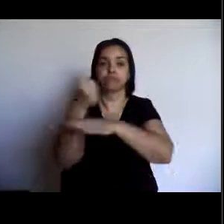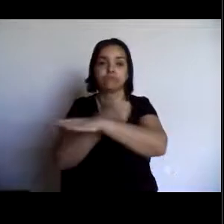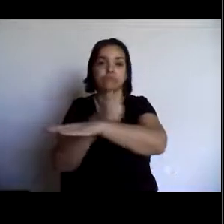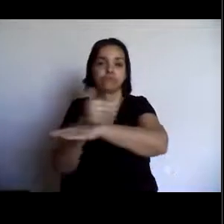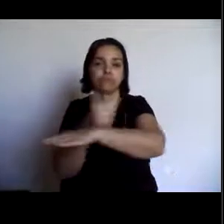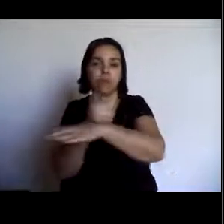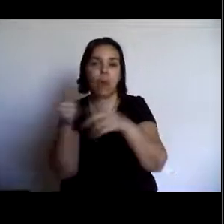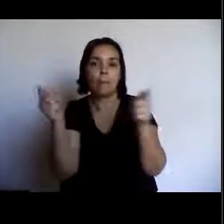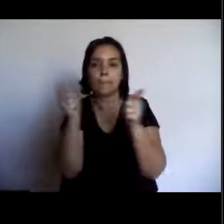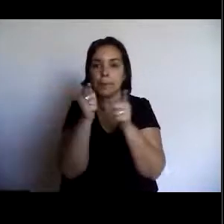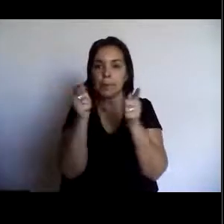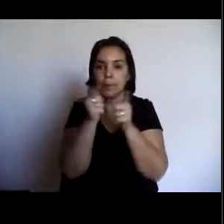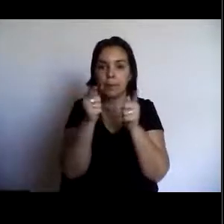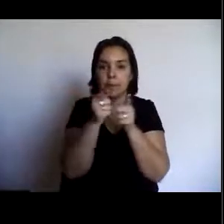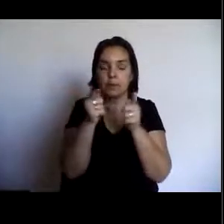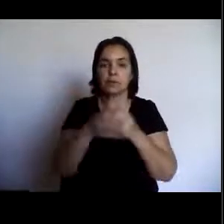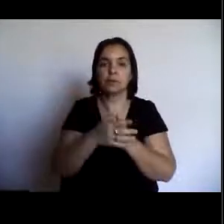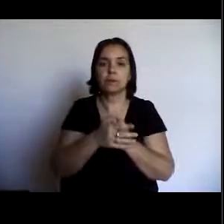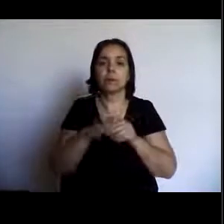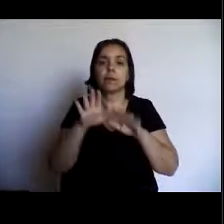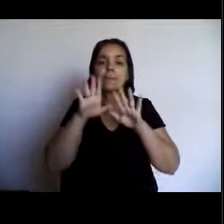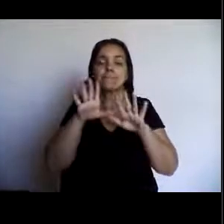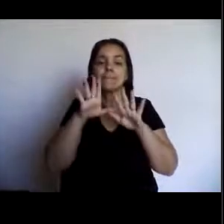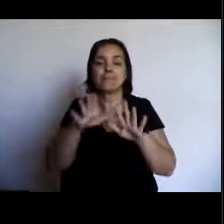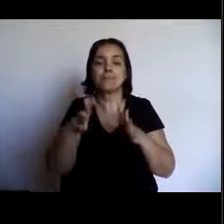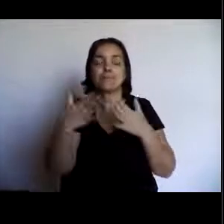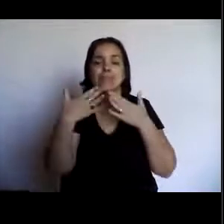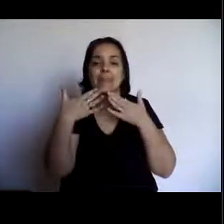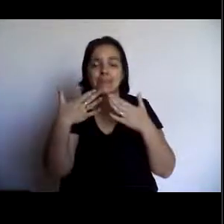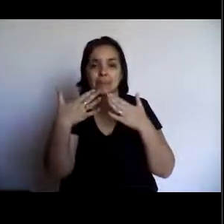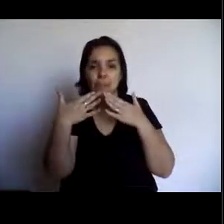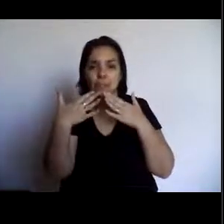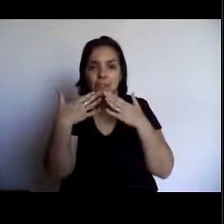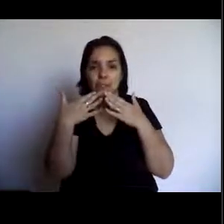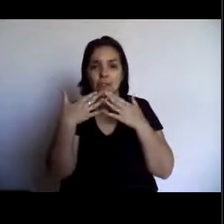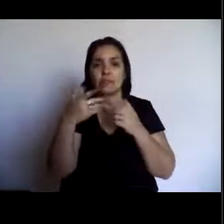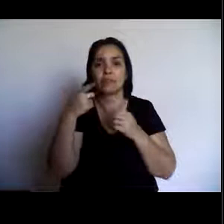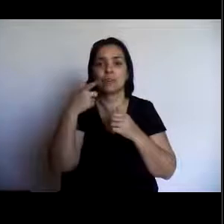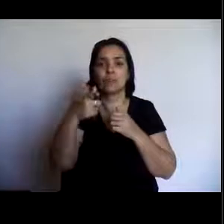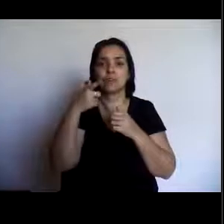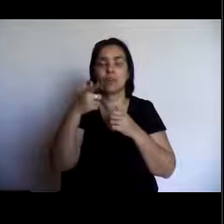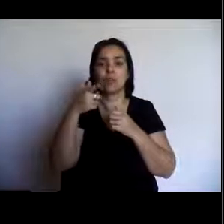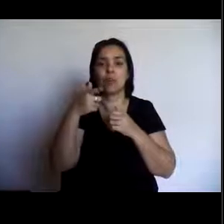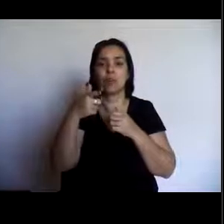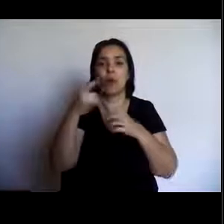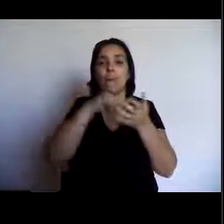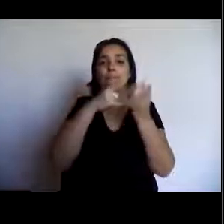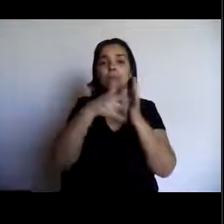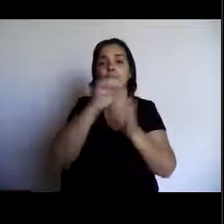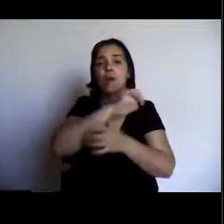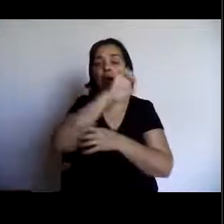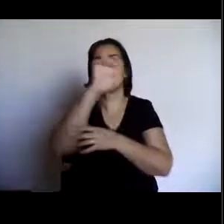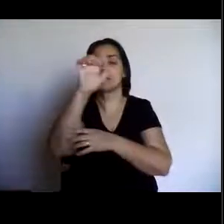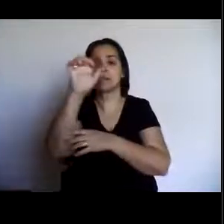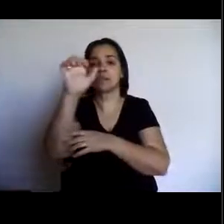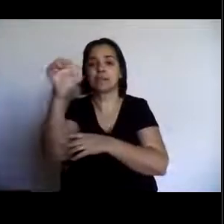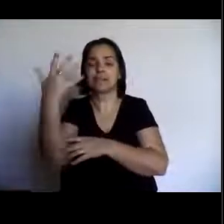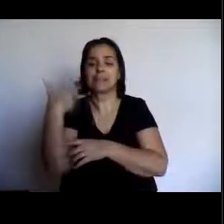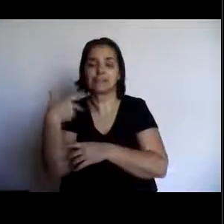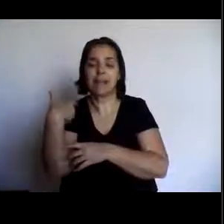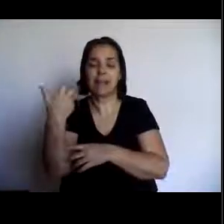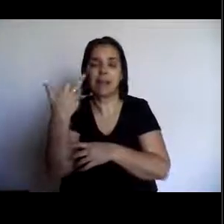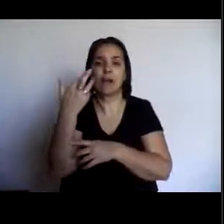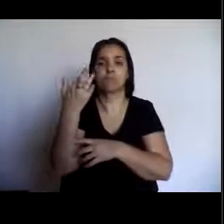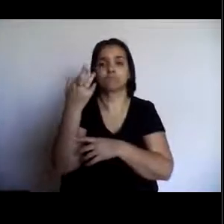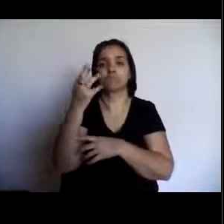pequeña, pero que gracias a esta ejecución de proyectos europeos pues se está permitiendo recuperar pues,